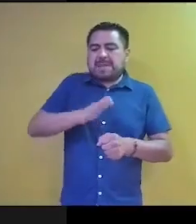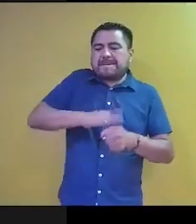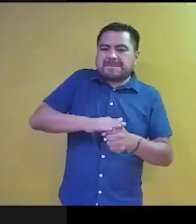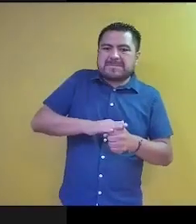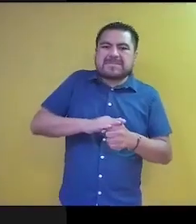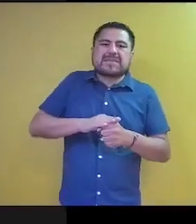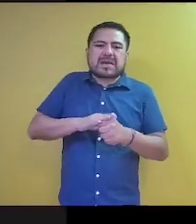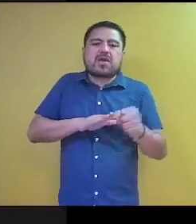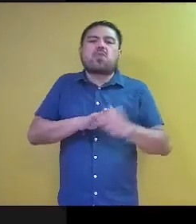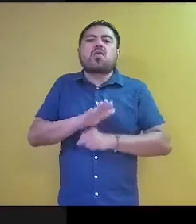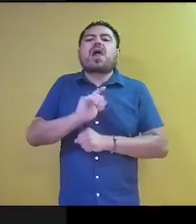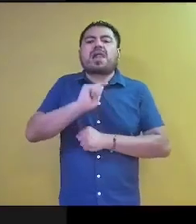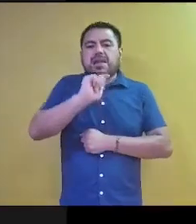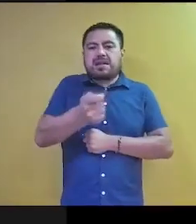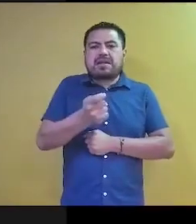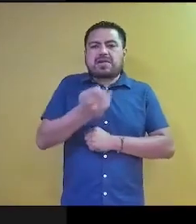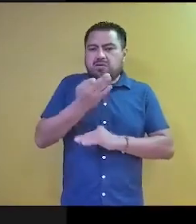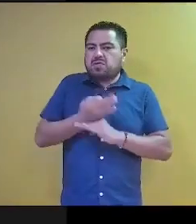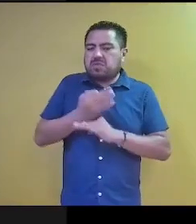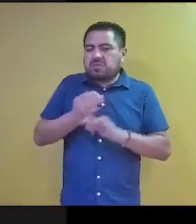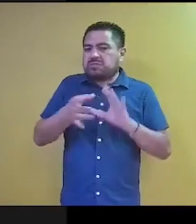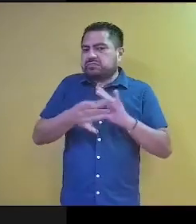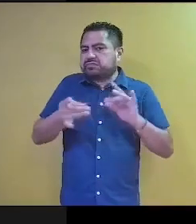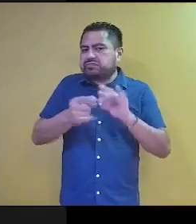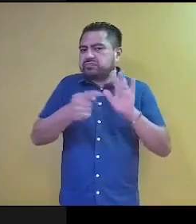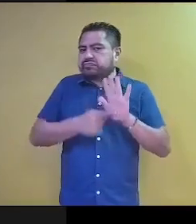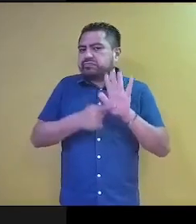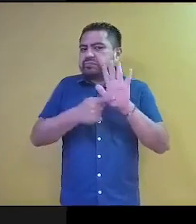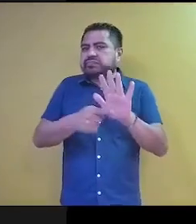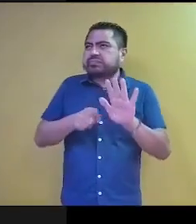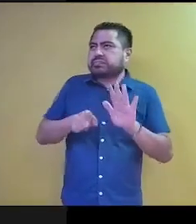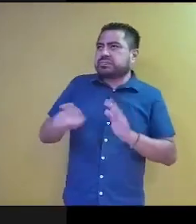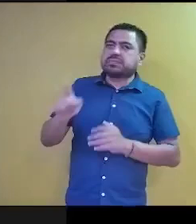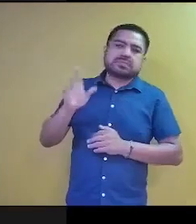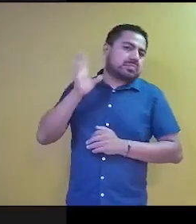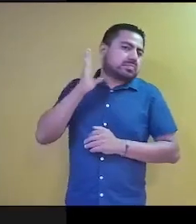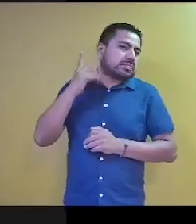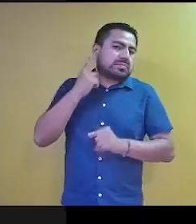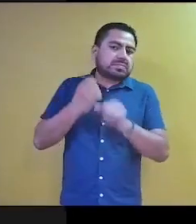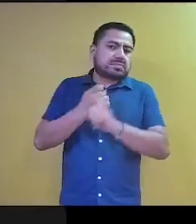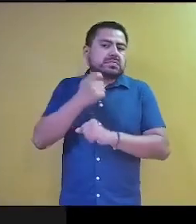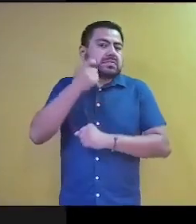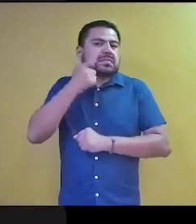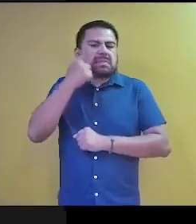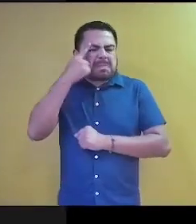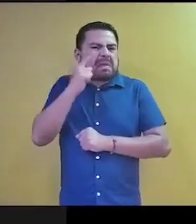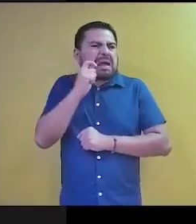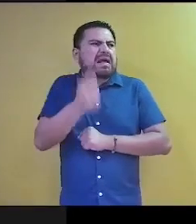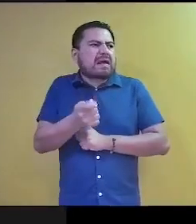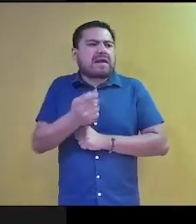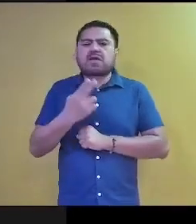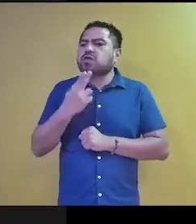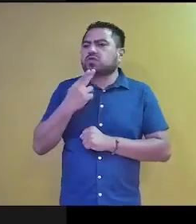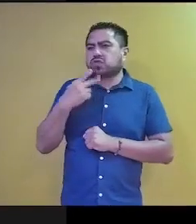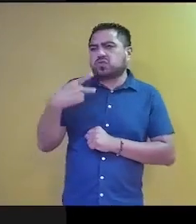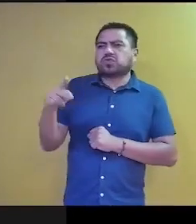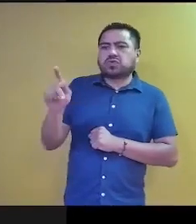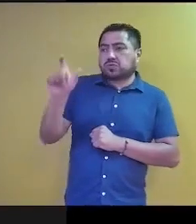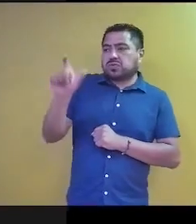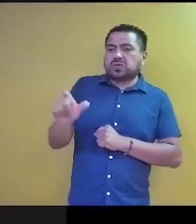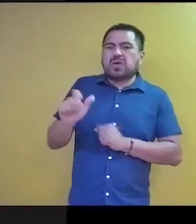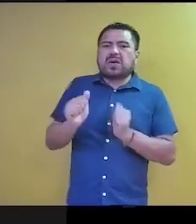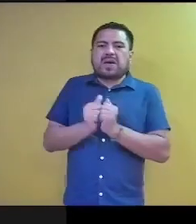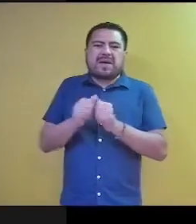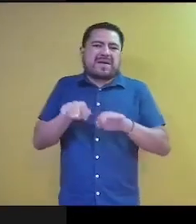la cual estamos dando vista al Congreso del Estado para que en uso de sus facultades y de